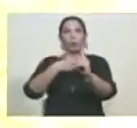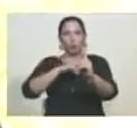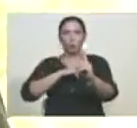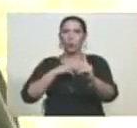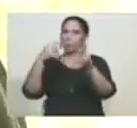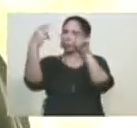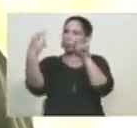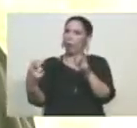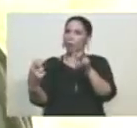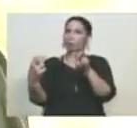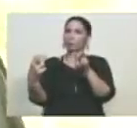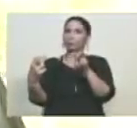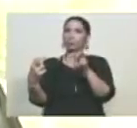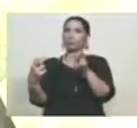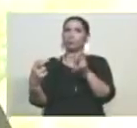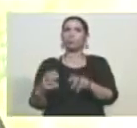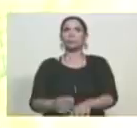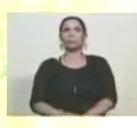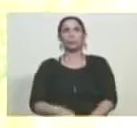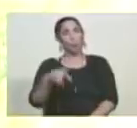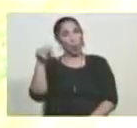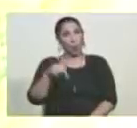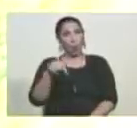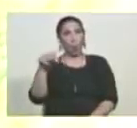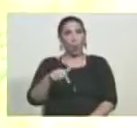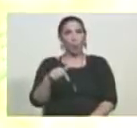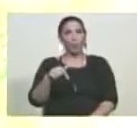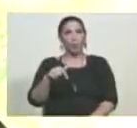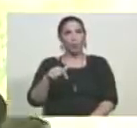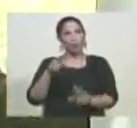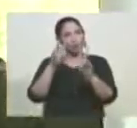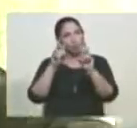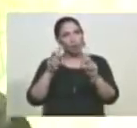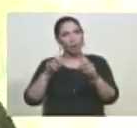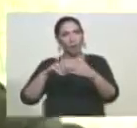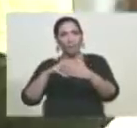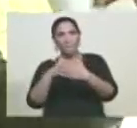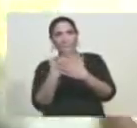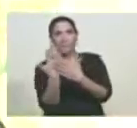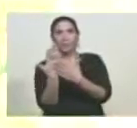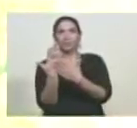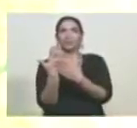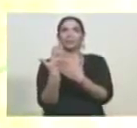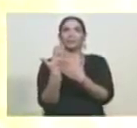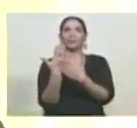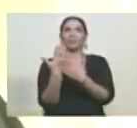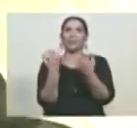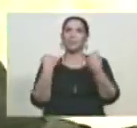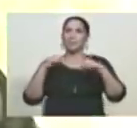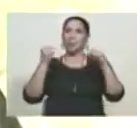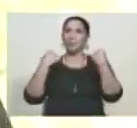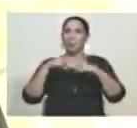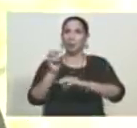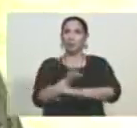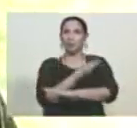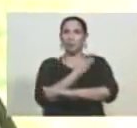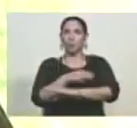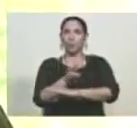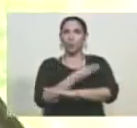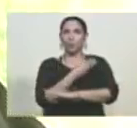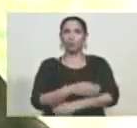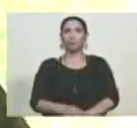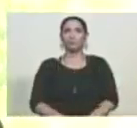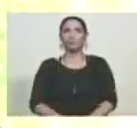reunirnos con usted. Ya hoy es un nuevo amanecer, dice la canción que preparó el muchacho este que canta muy